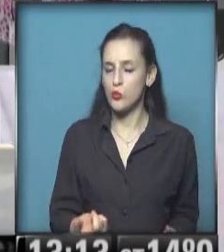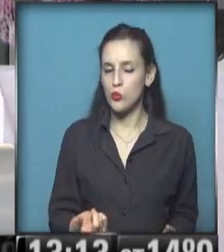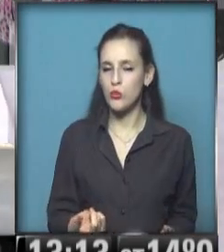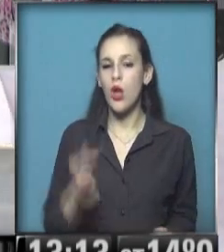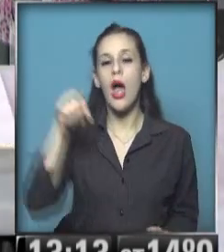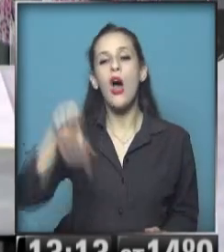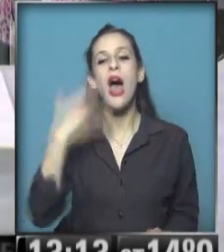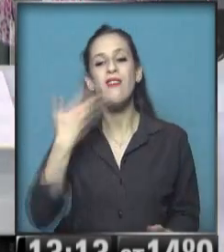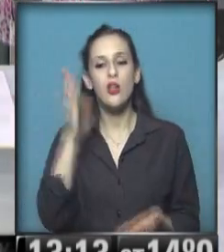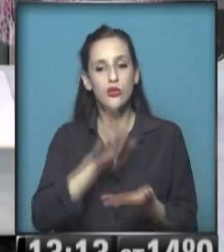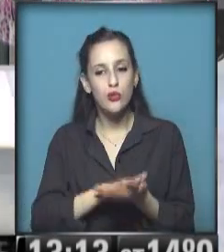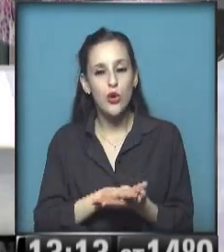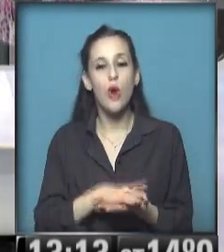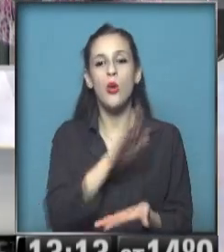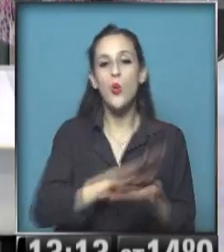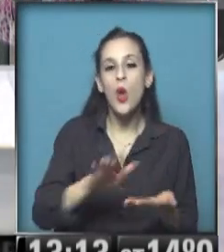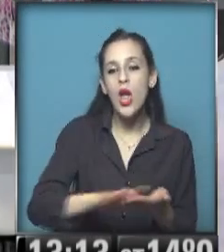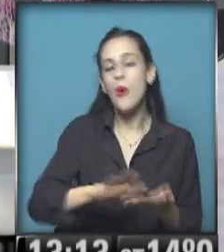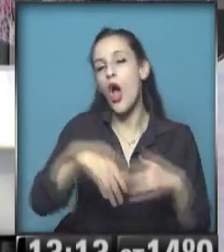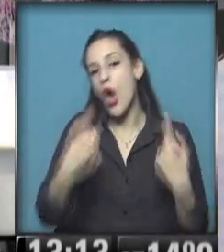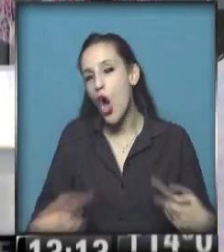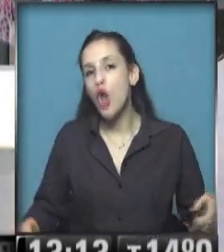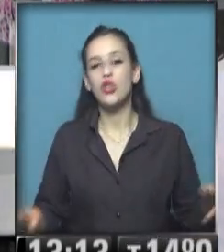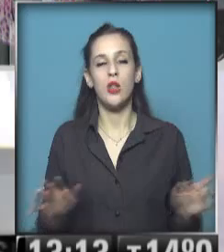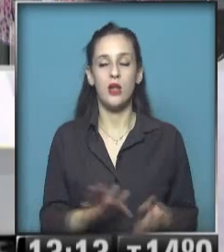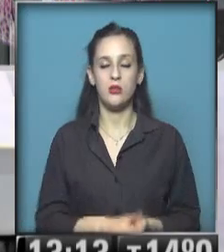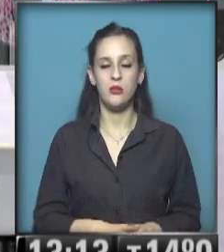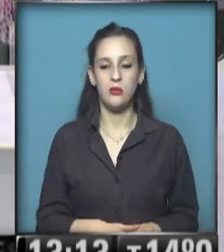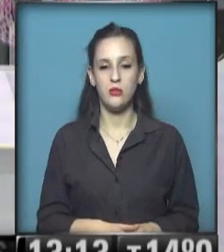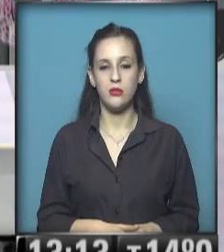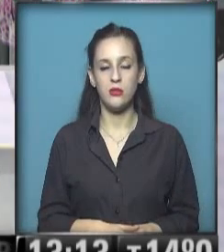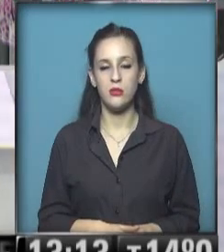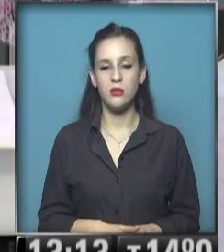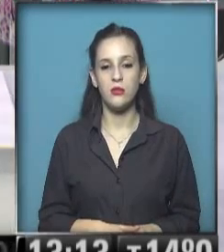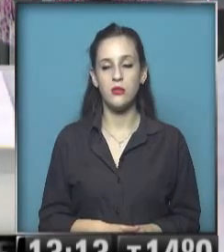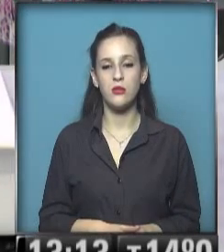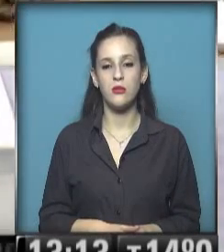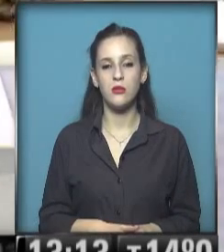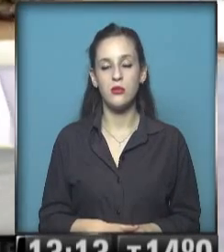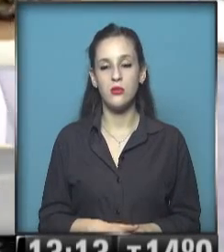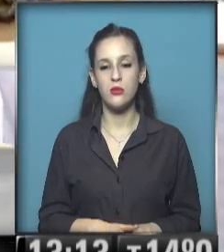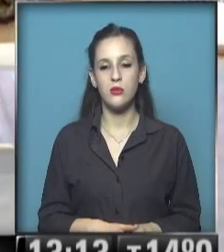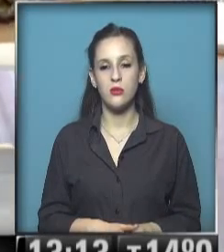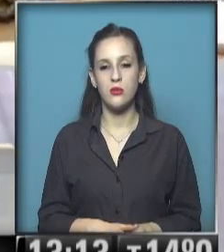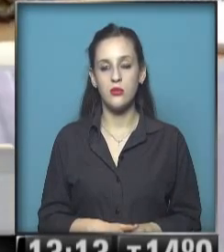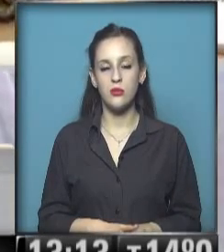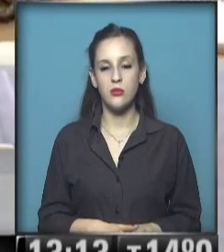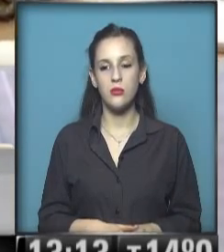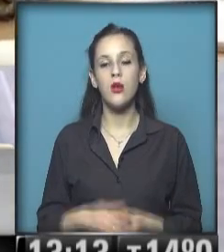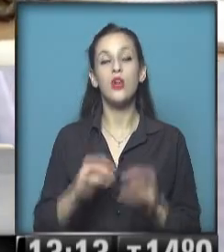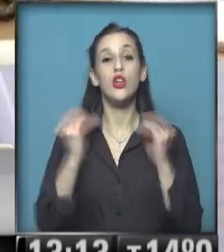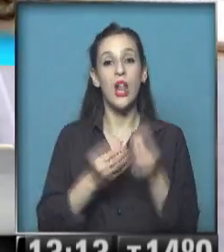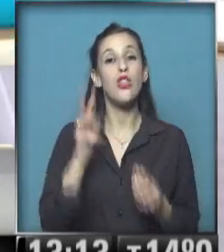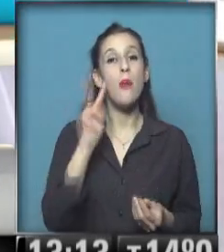hablando de las nuevas pistas de Policiti y demás. En las 2.500 intervenciones y entrecruzamientos de llamados